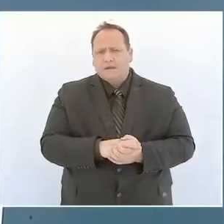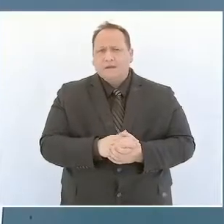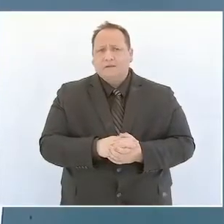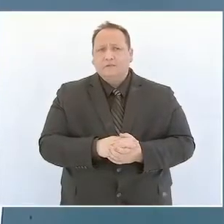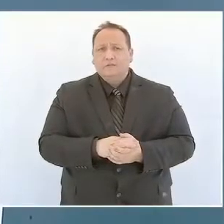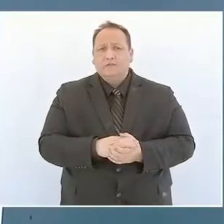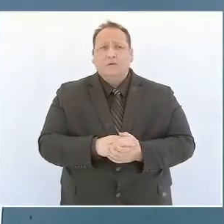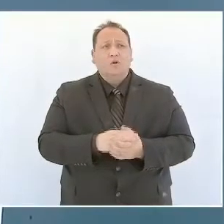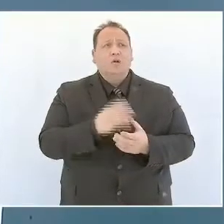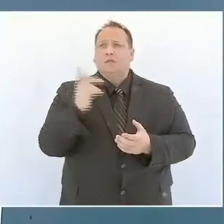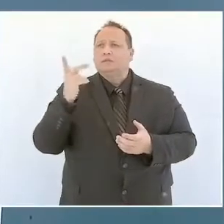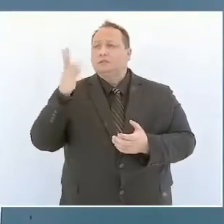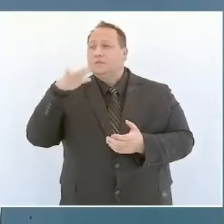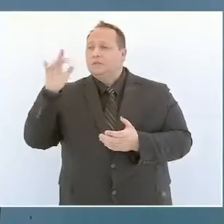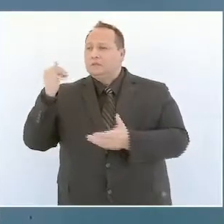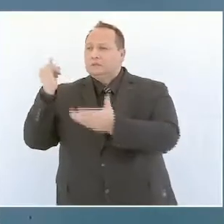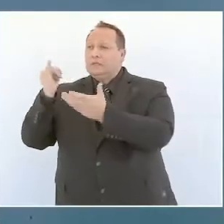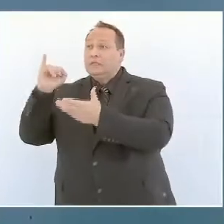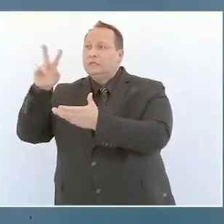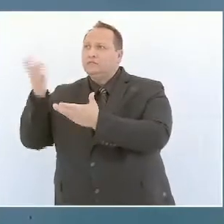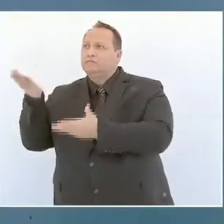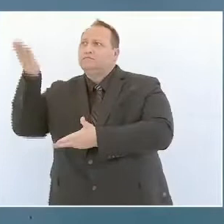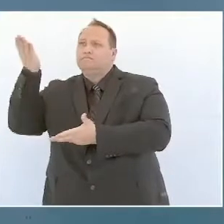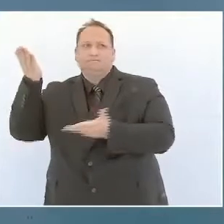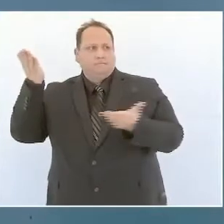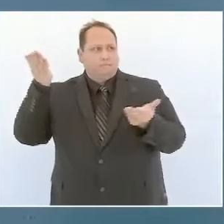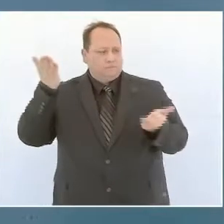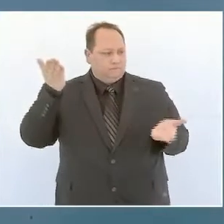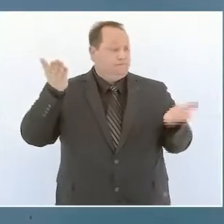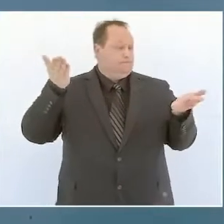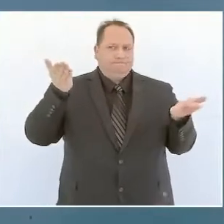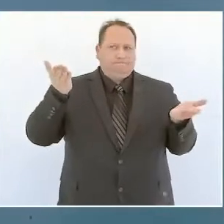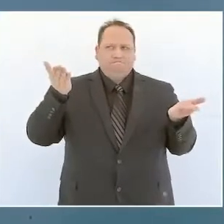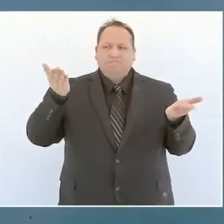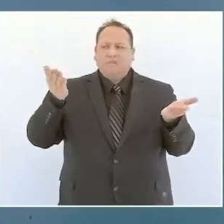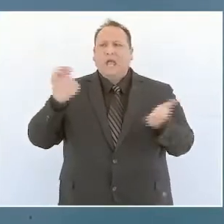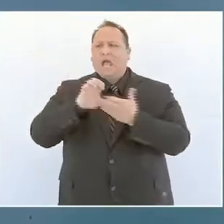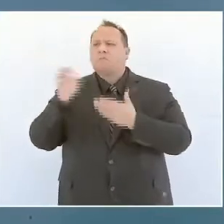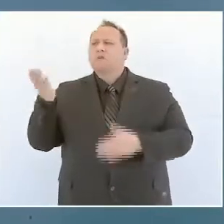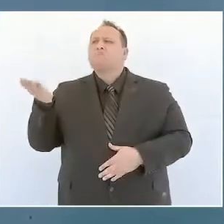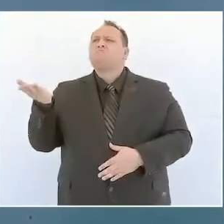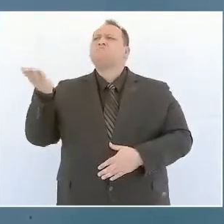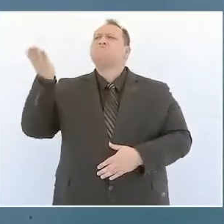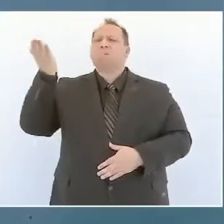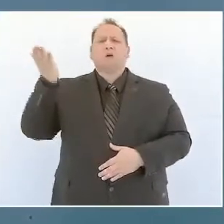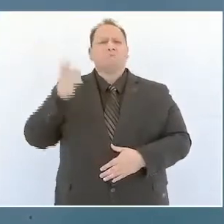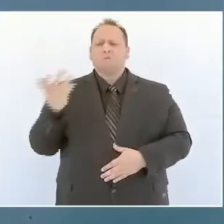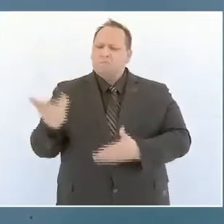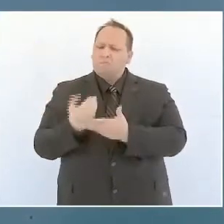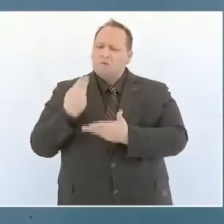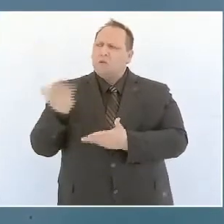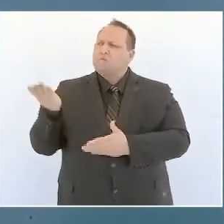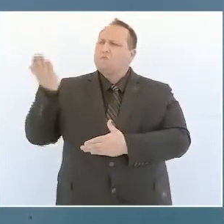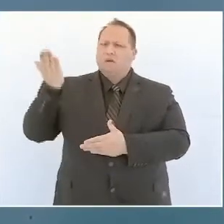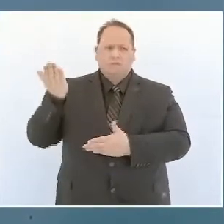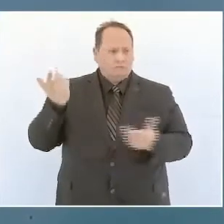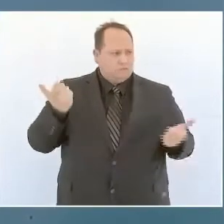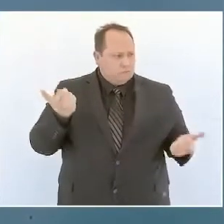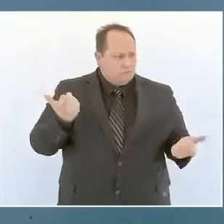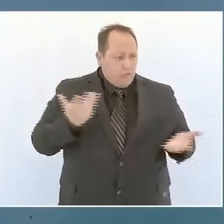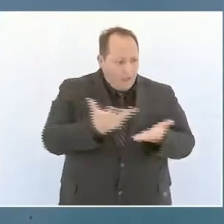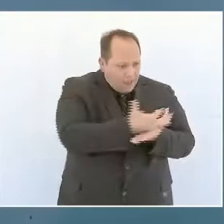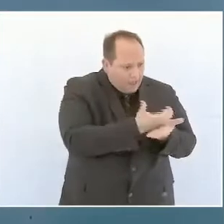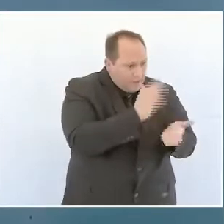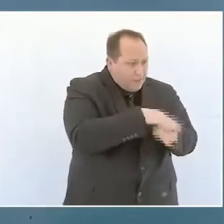significaba la inflación, de modo que el salario, en vez de aumentar, de